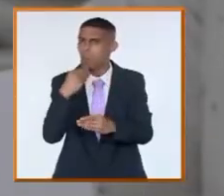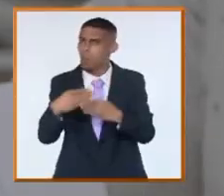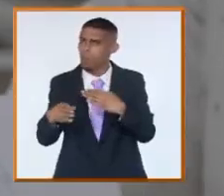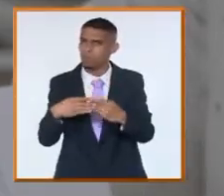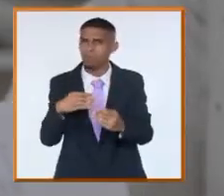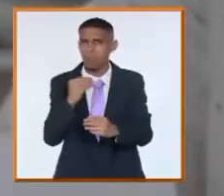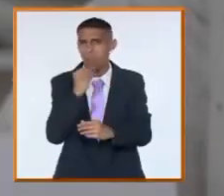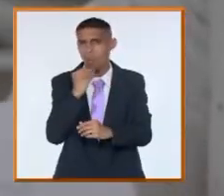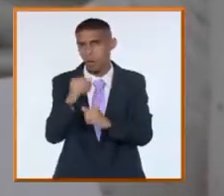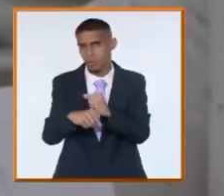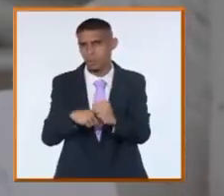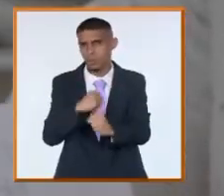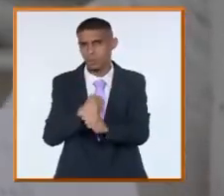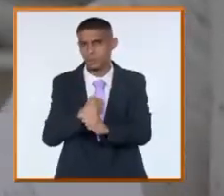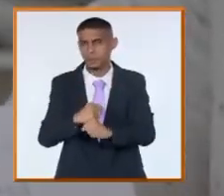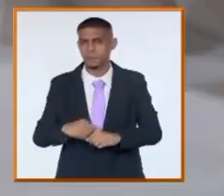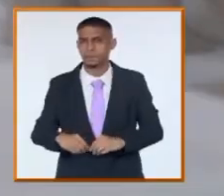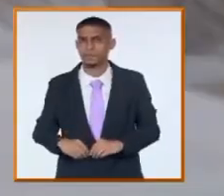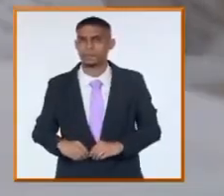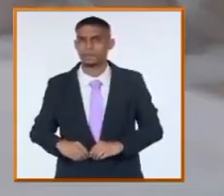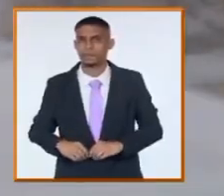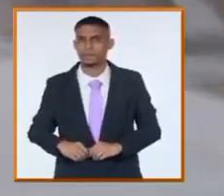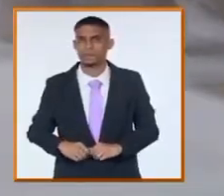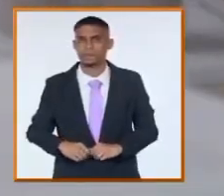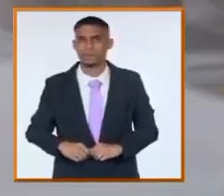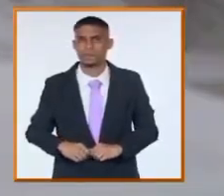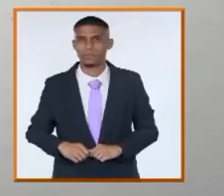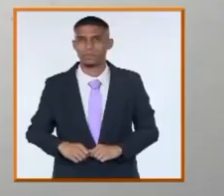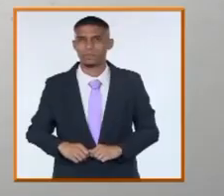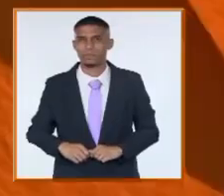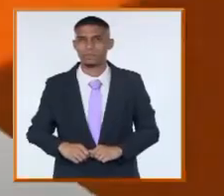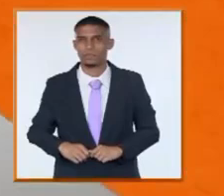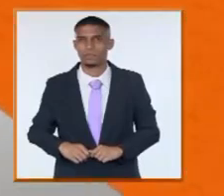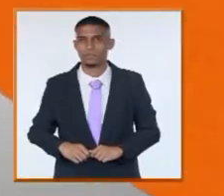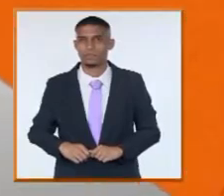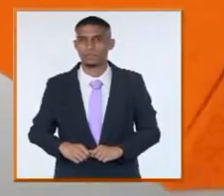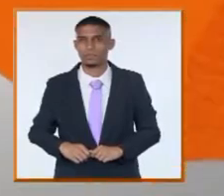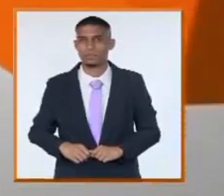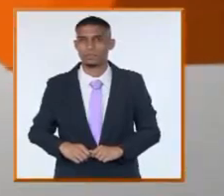de la sociedad en Cuba Laura Prada ideas multimedios